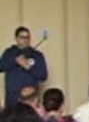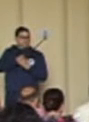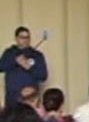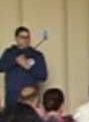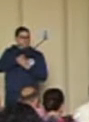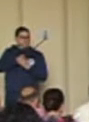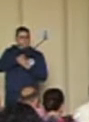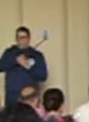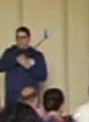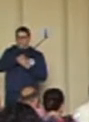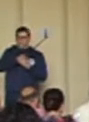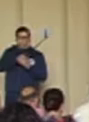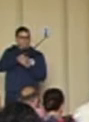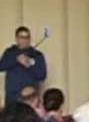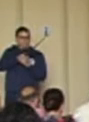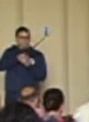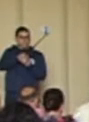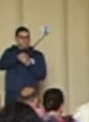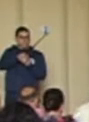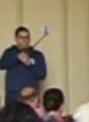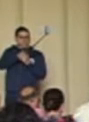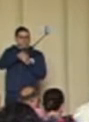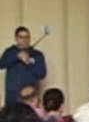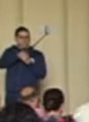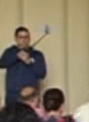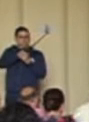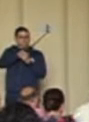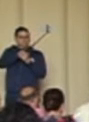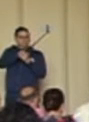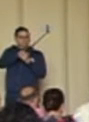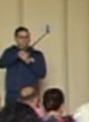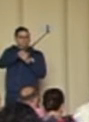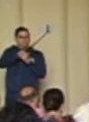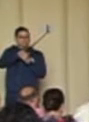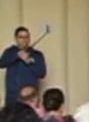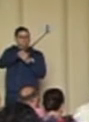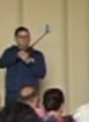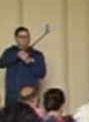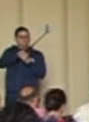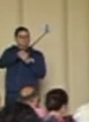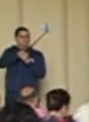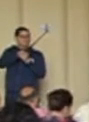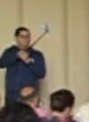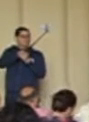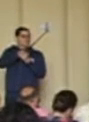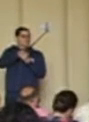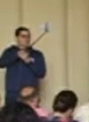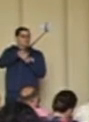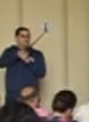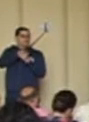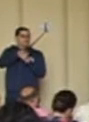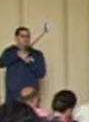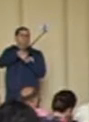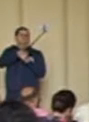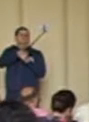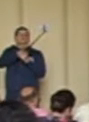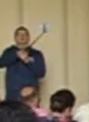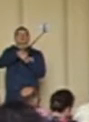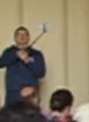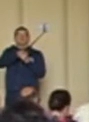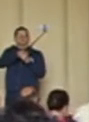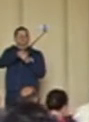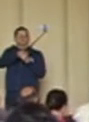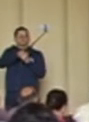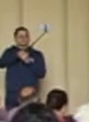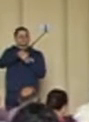cuando llego allá, lo que hablamos de Miraflores es hermoso. Cuando uno está lejos, se conoce,